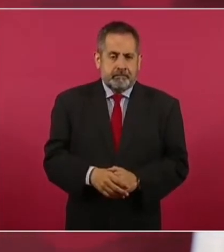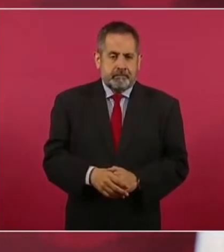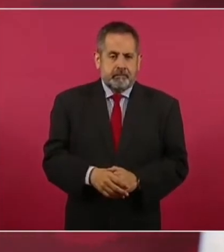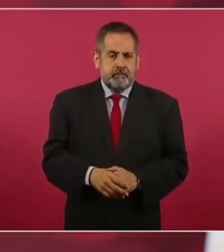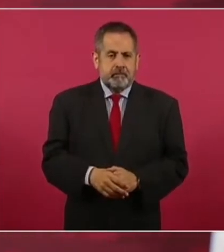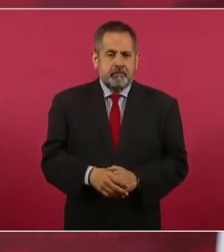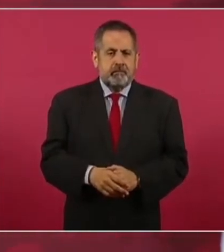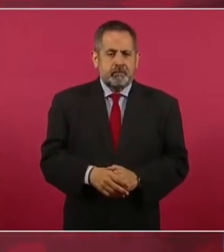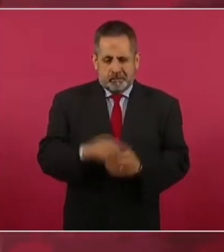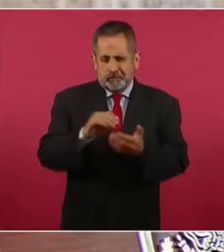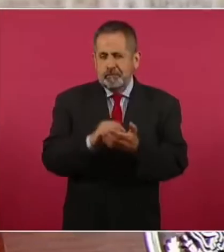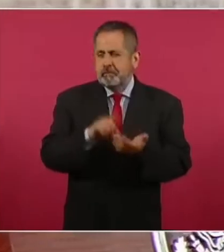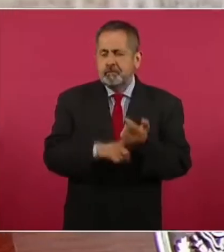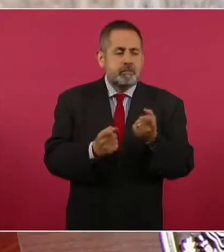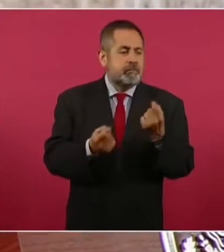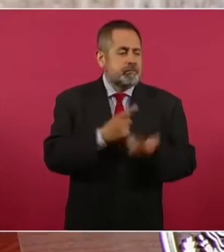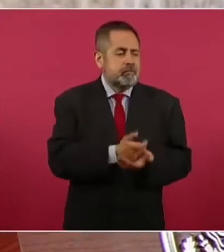Sigue habiendo financiamiento, pero